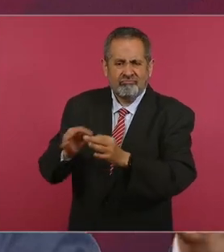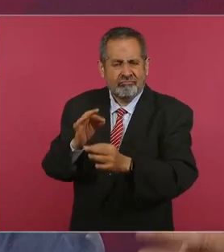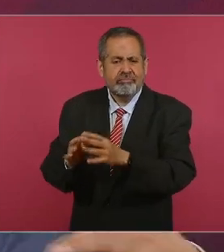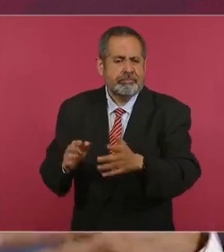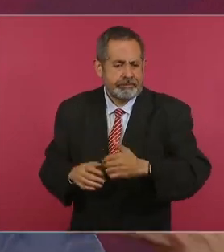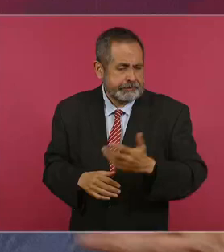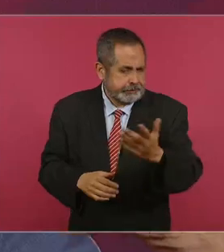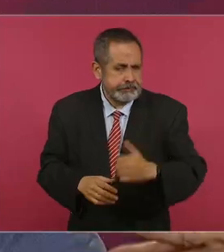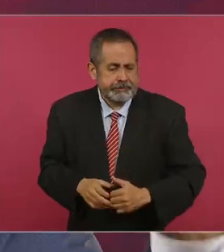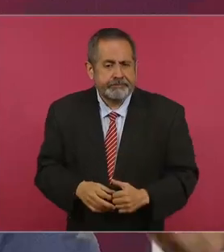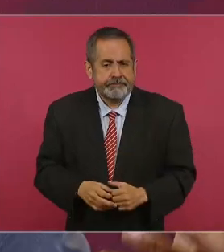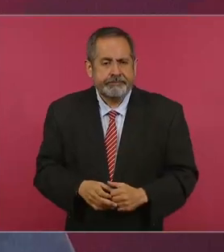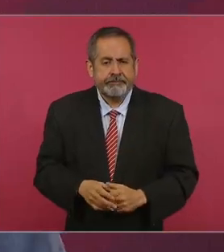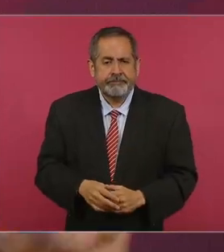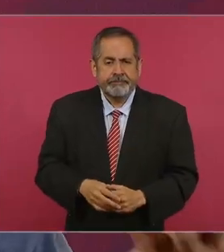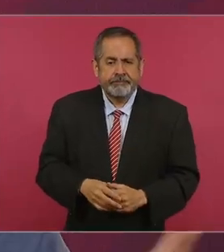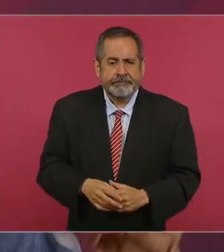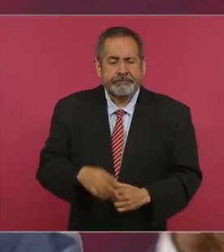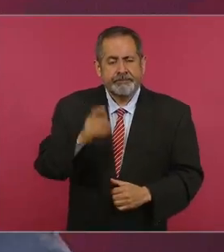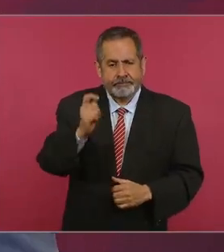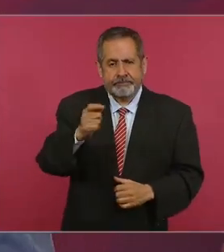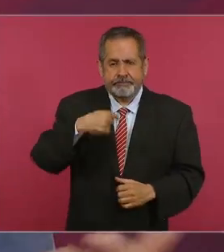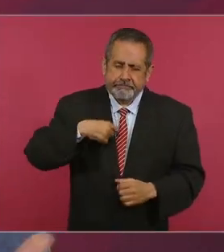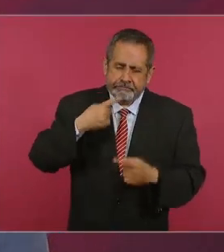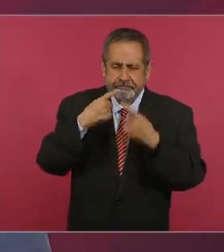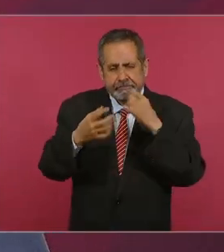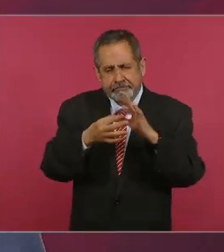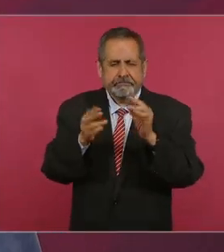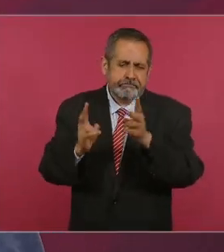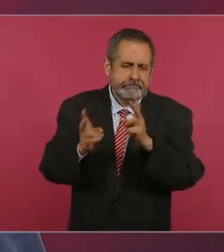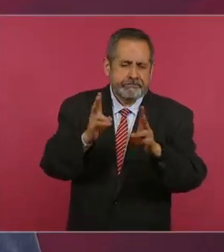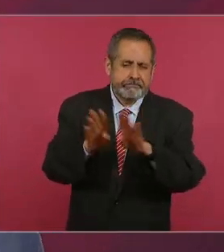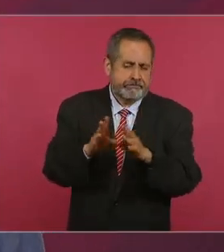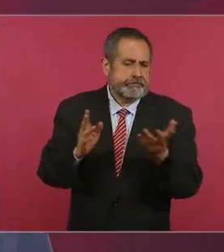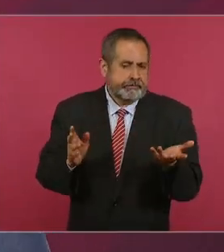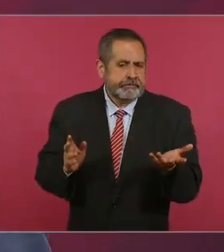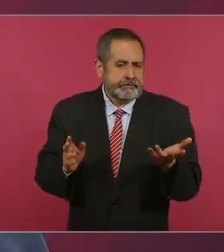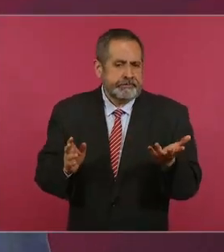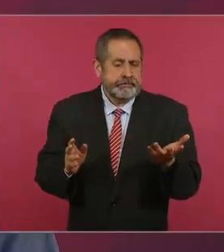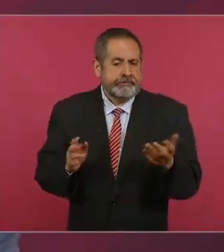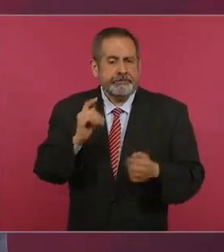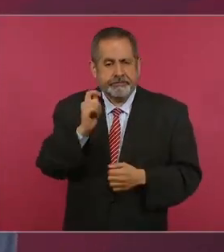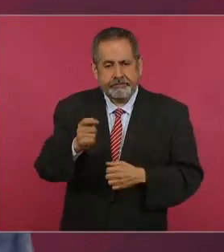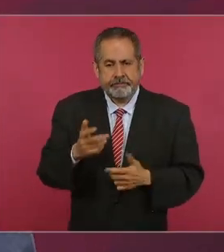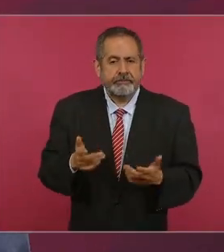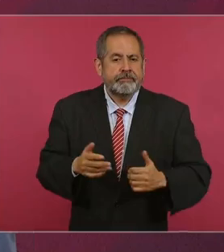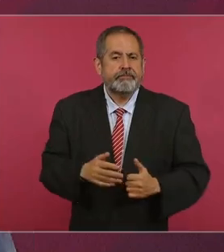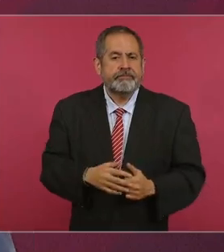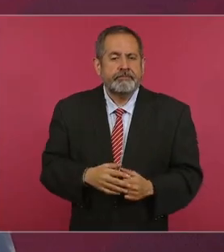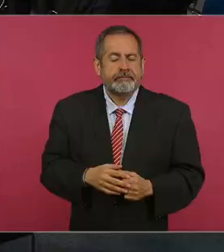Son cosas que las platico porque ahora